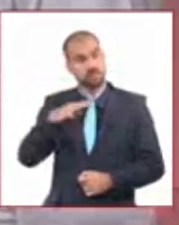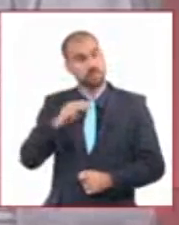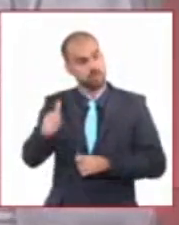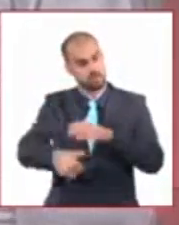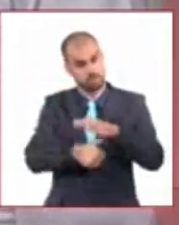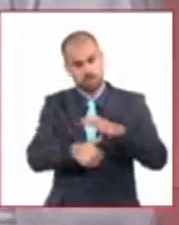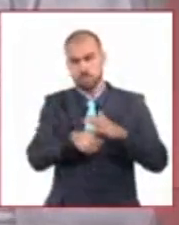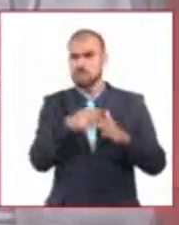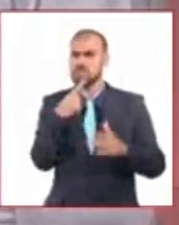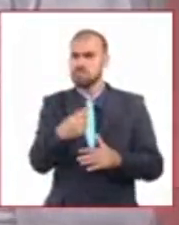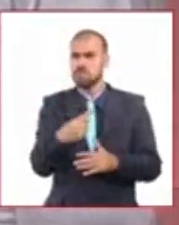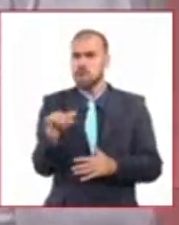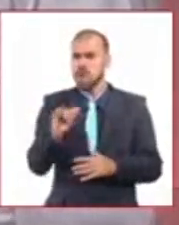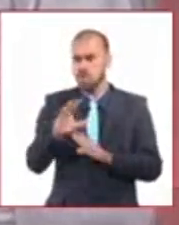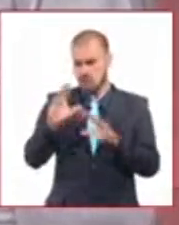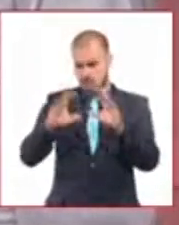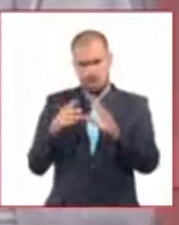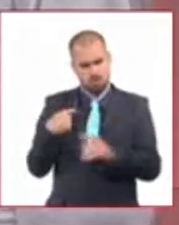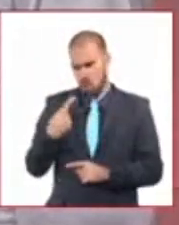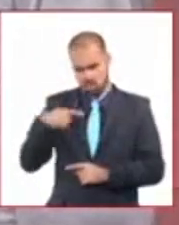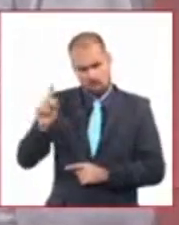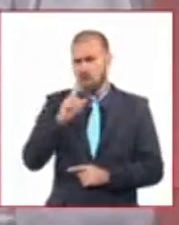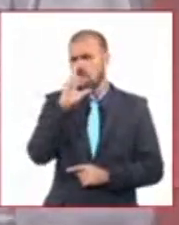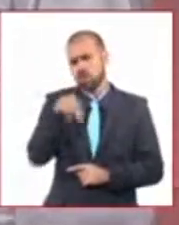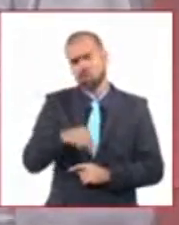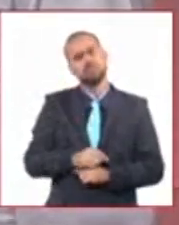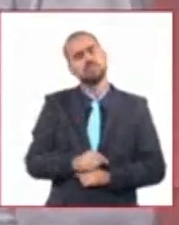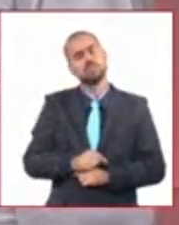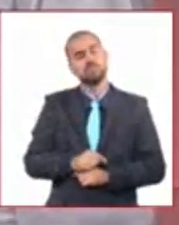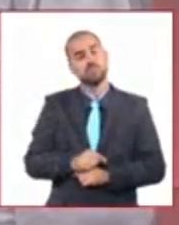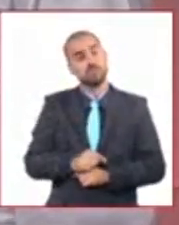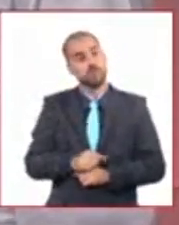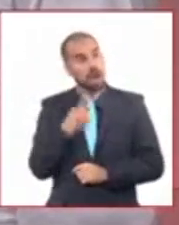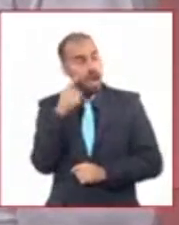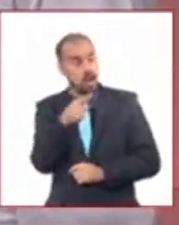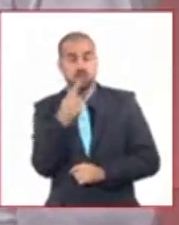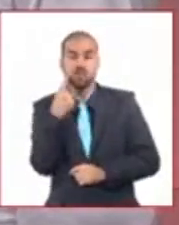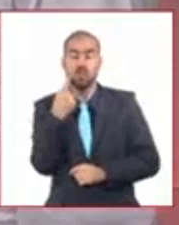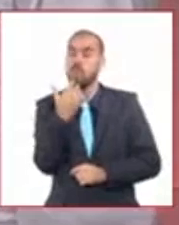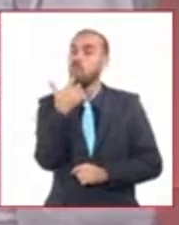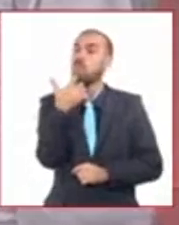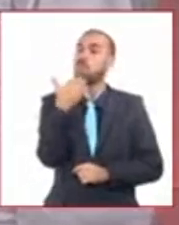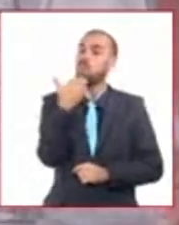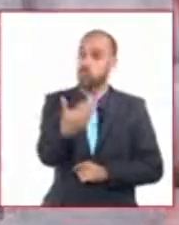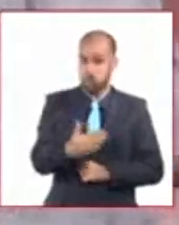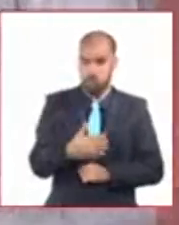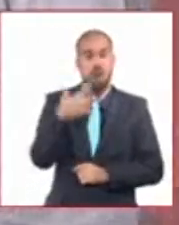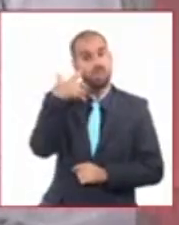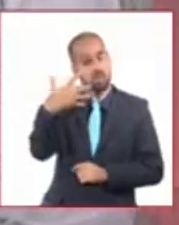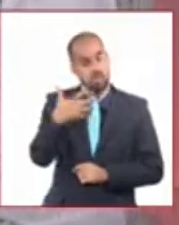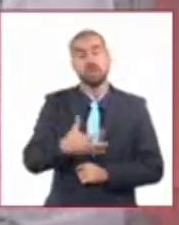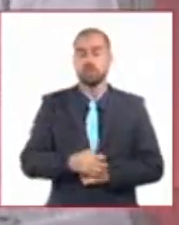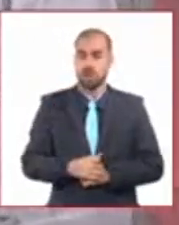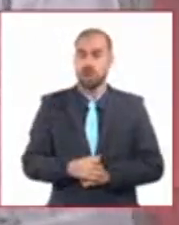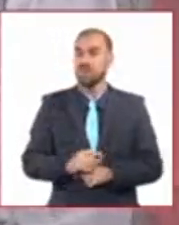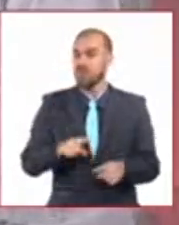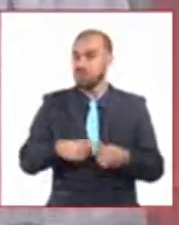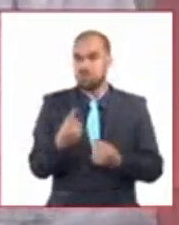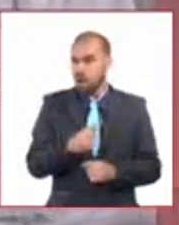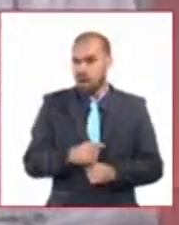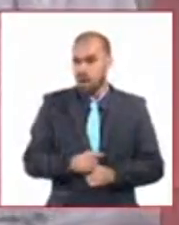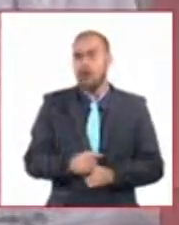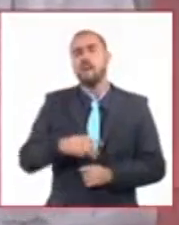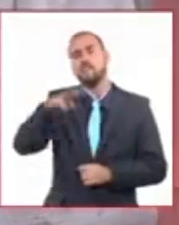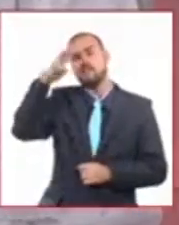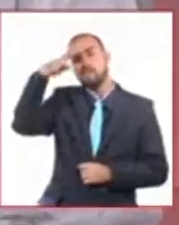a la actual cumbre de las américas tiene un valor muy notable porque méxico forma parte del